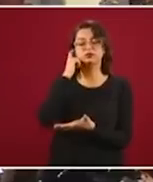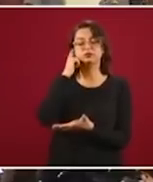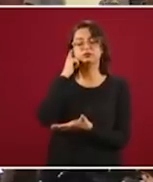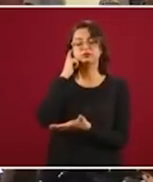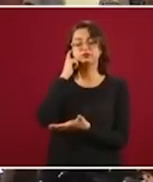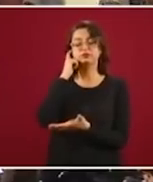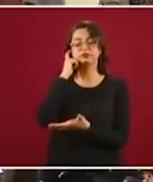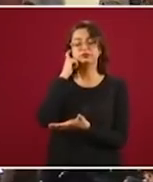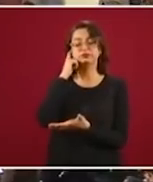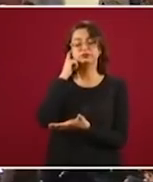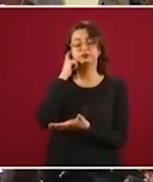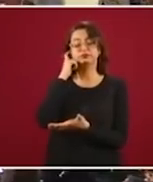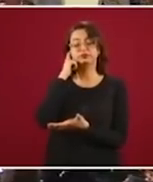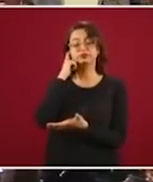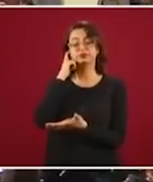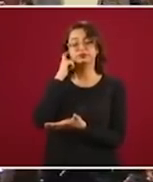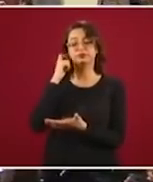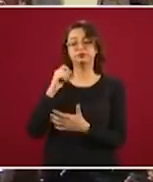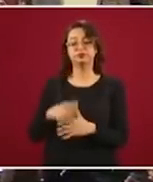que